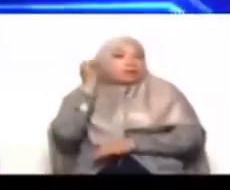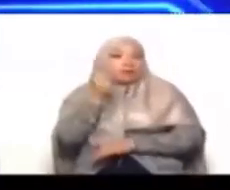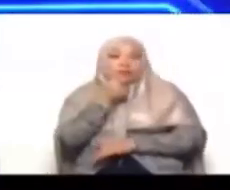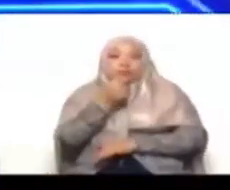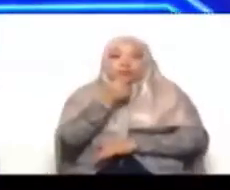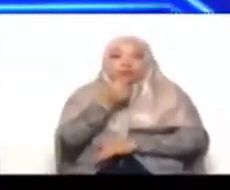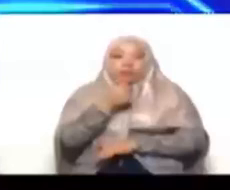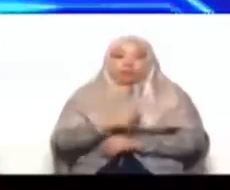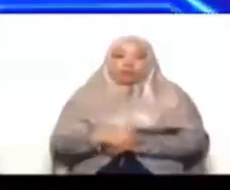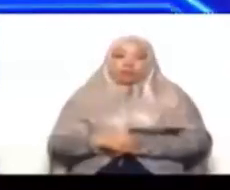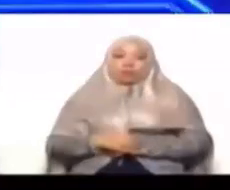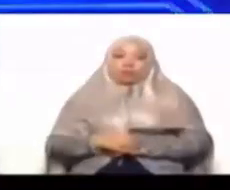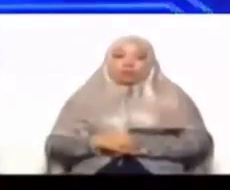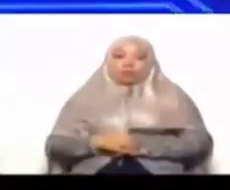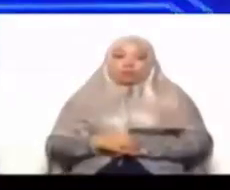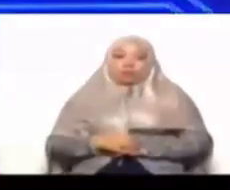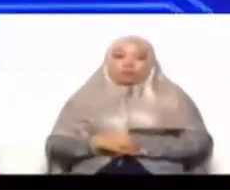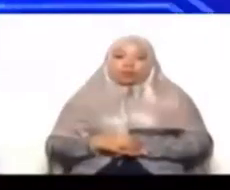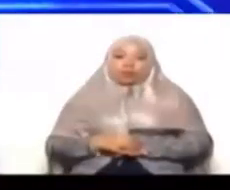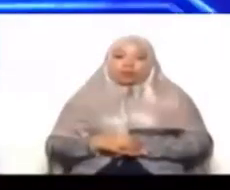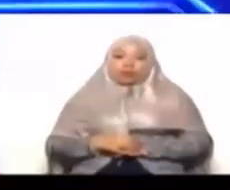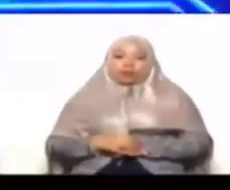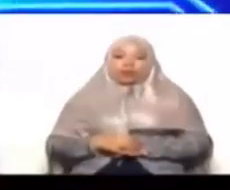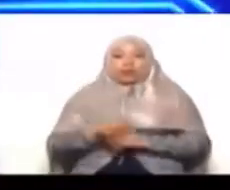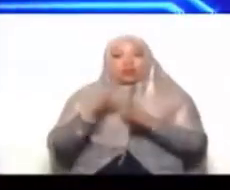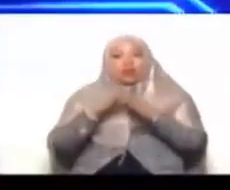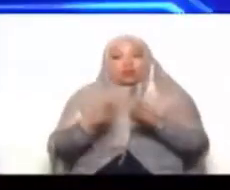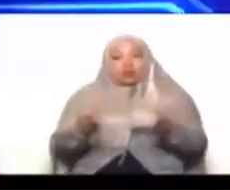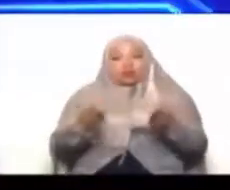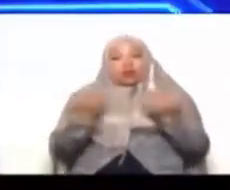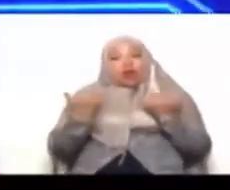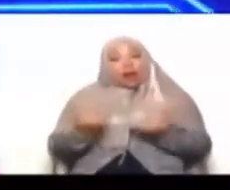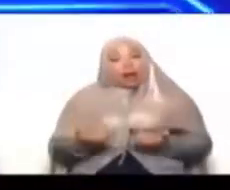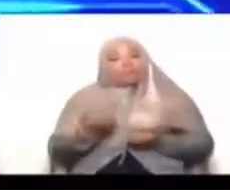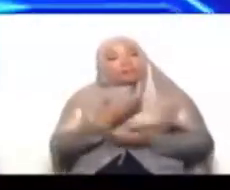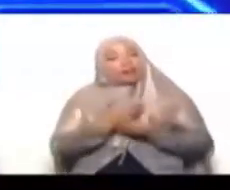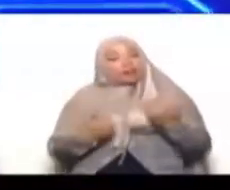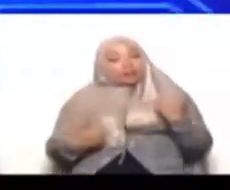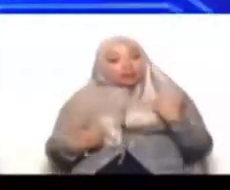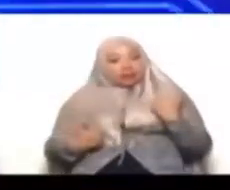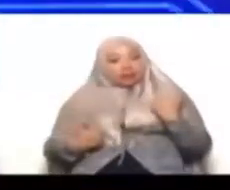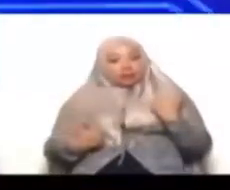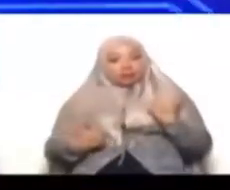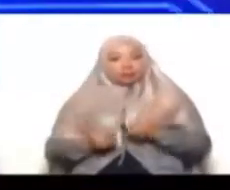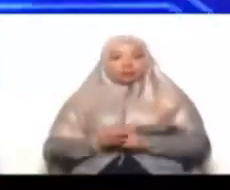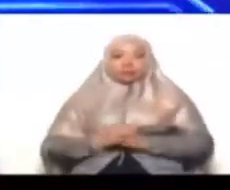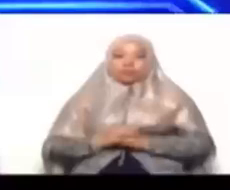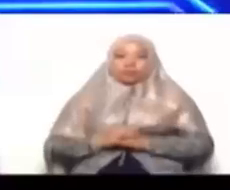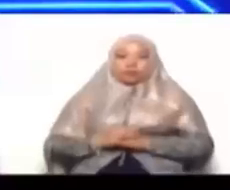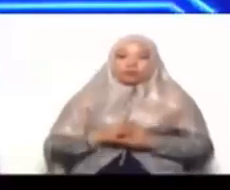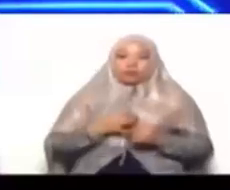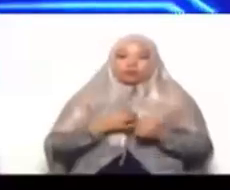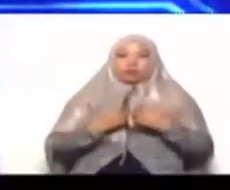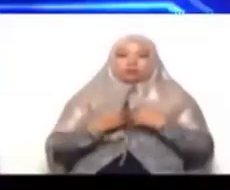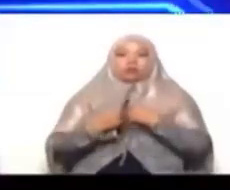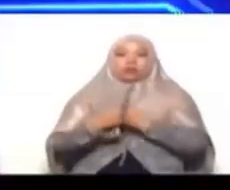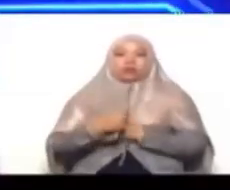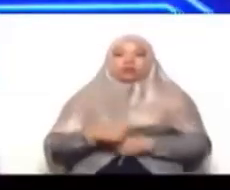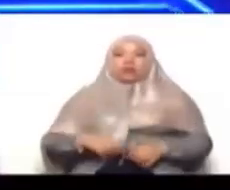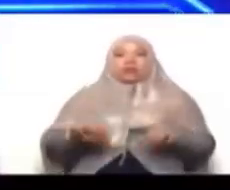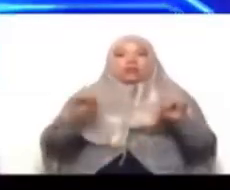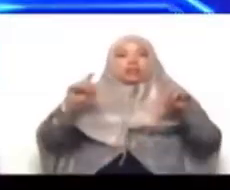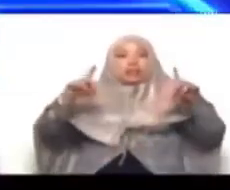esta conversación? ¿Cómo está, presidente? ¿Cómo están todos? Bueno, fíjese, presidente, esto es lo que se llama, o van construyendo la imagen